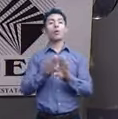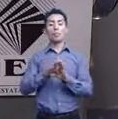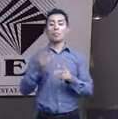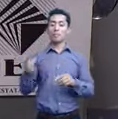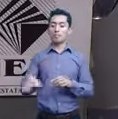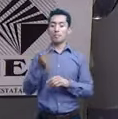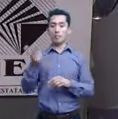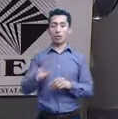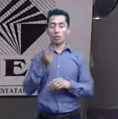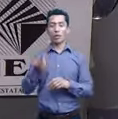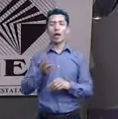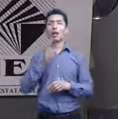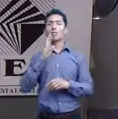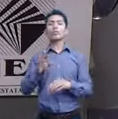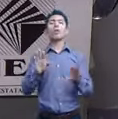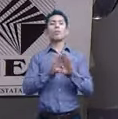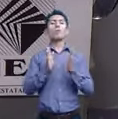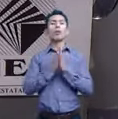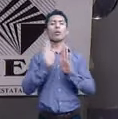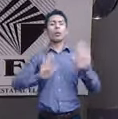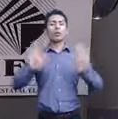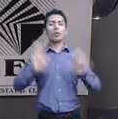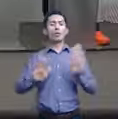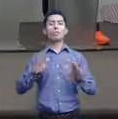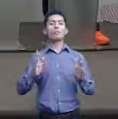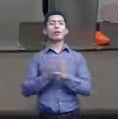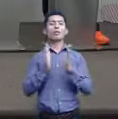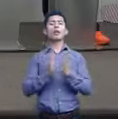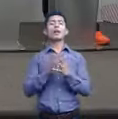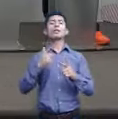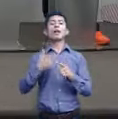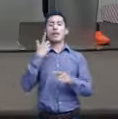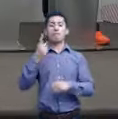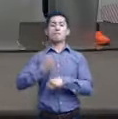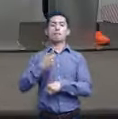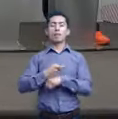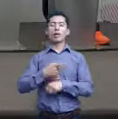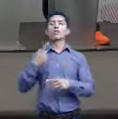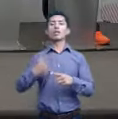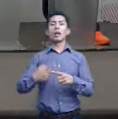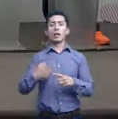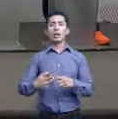contestar esta pregunta, por favor, levanten la mano quien desee participar en primer lugar.